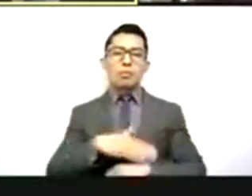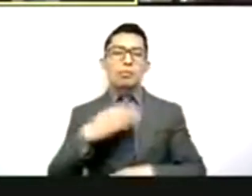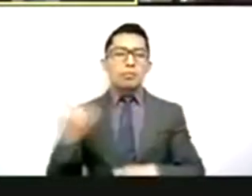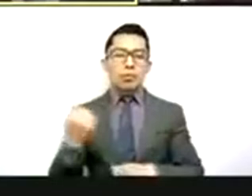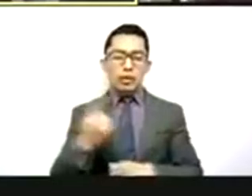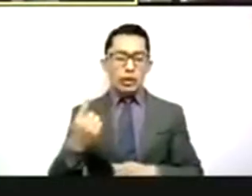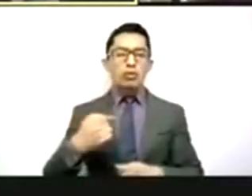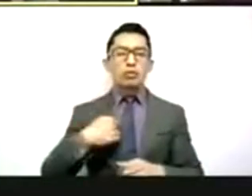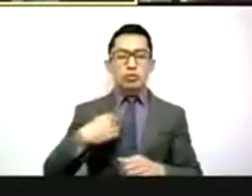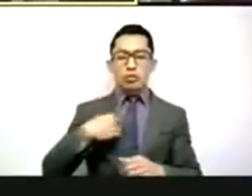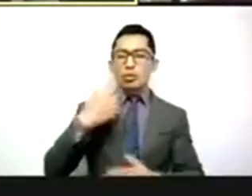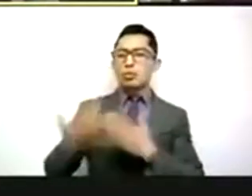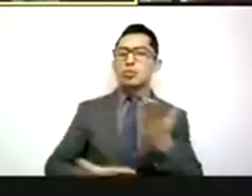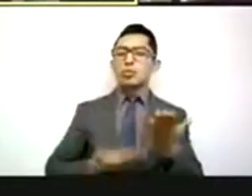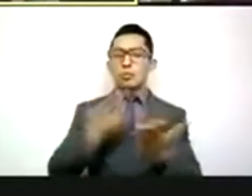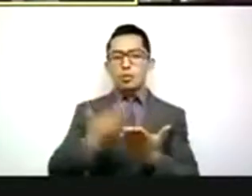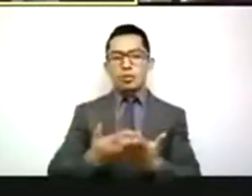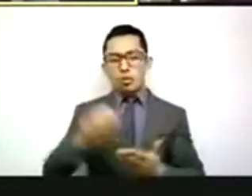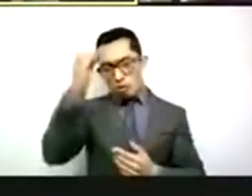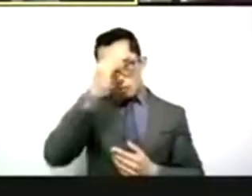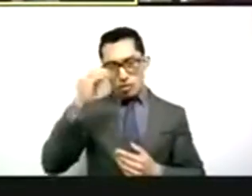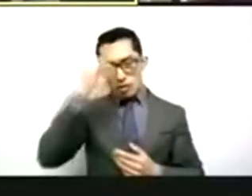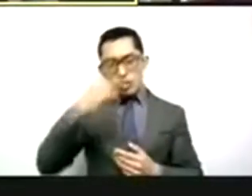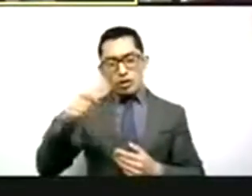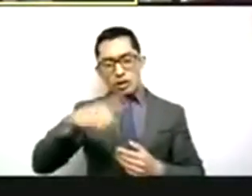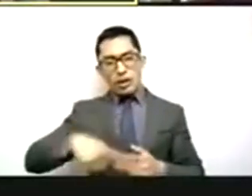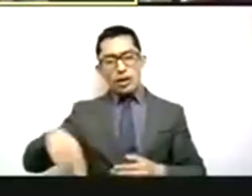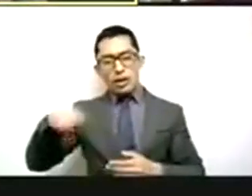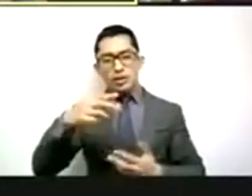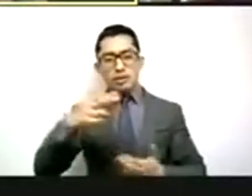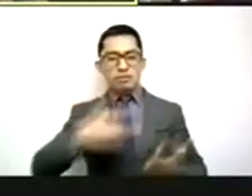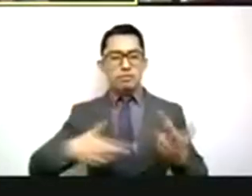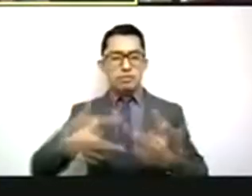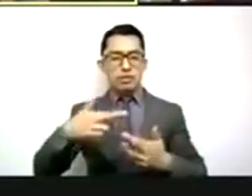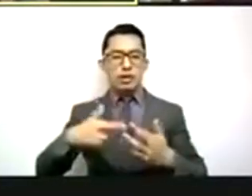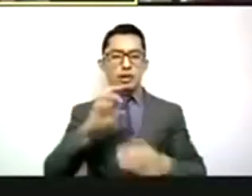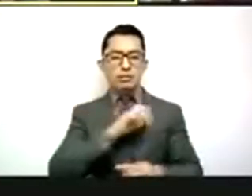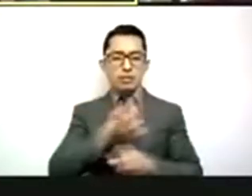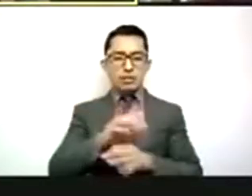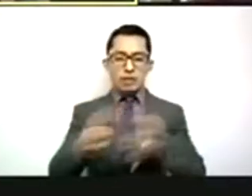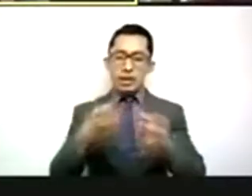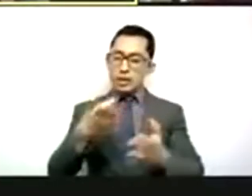a consideración de este pleno este proyecto